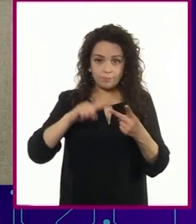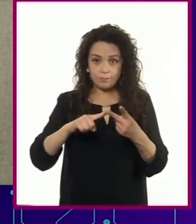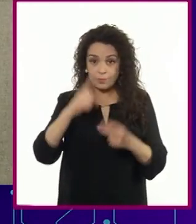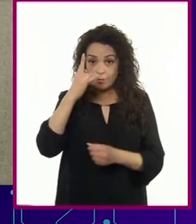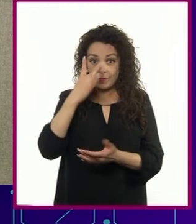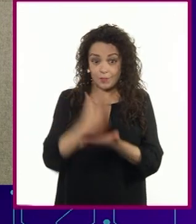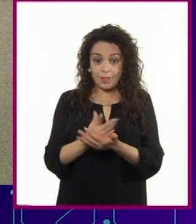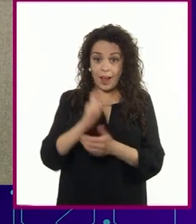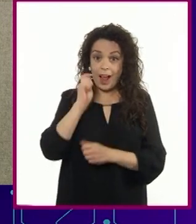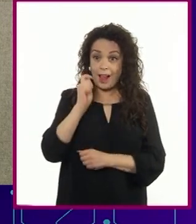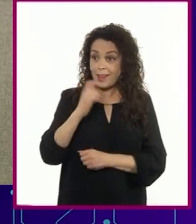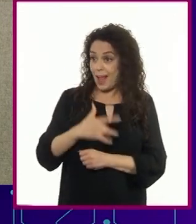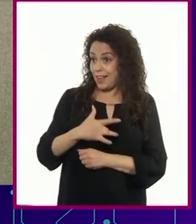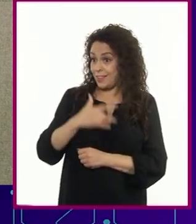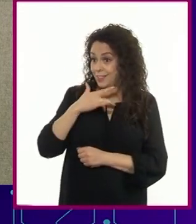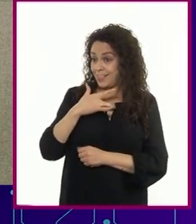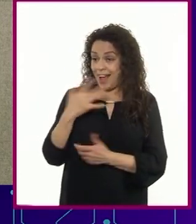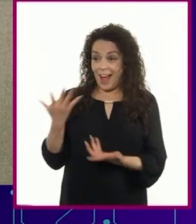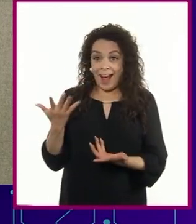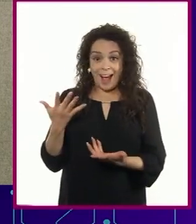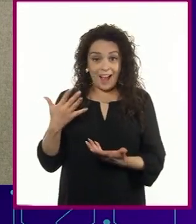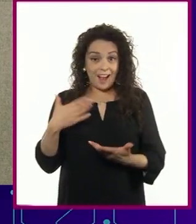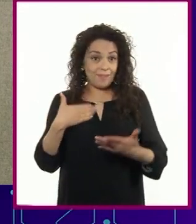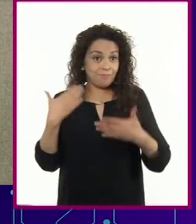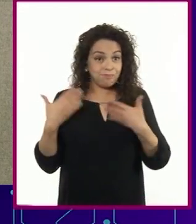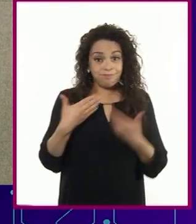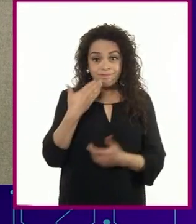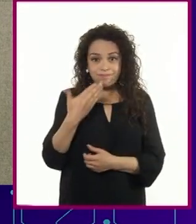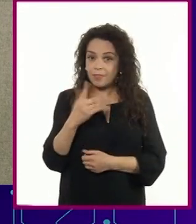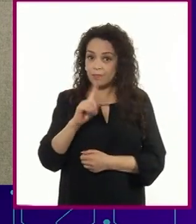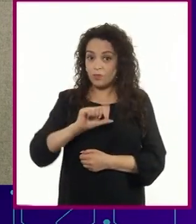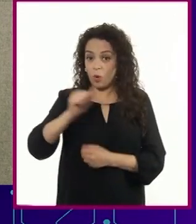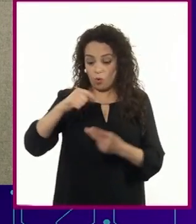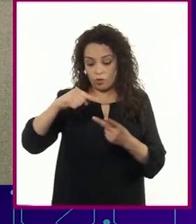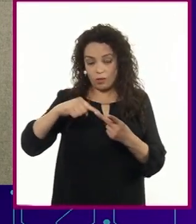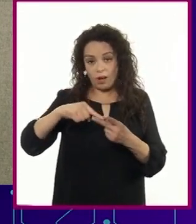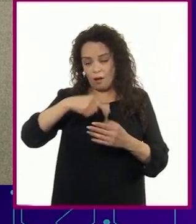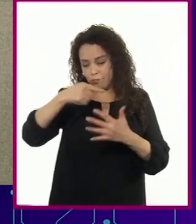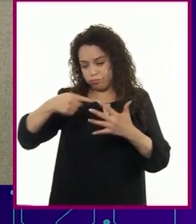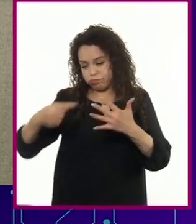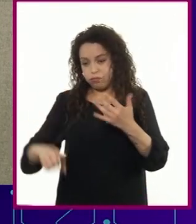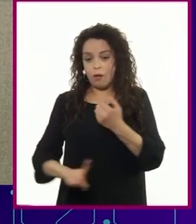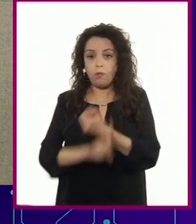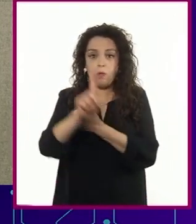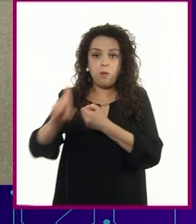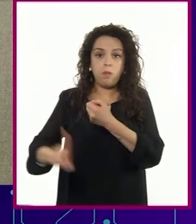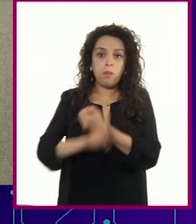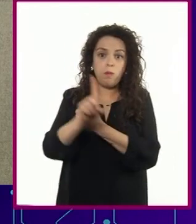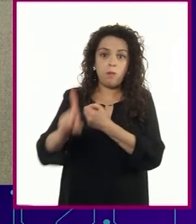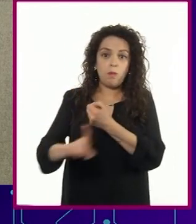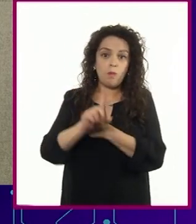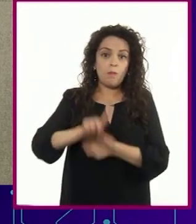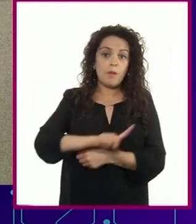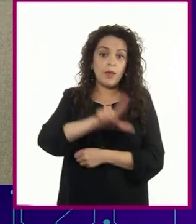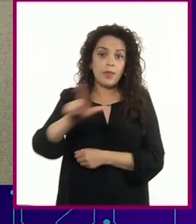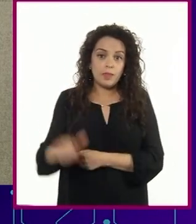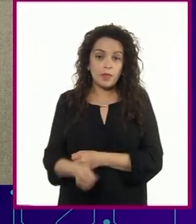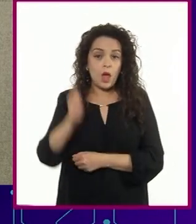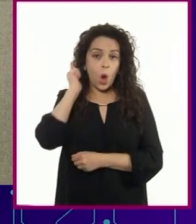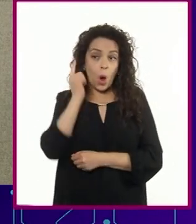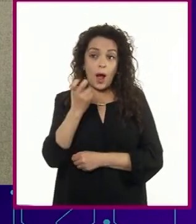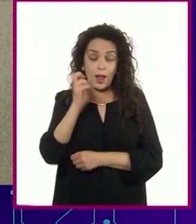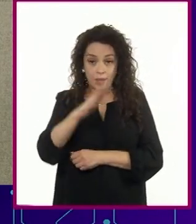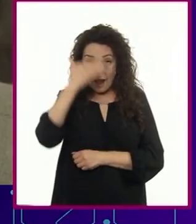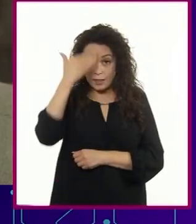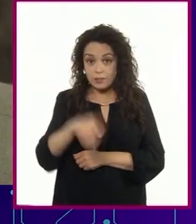high, también están todas estas consecuencias. Y espero que con esto ahora tú puedas tomar la mejor